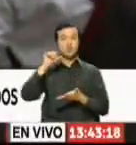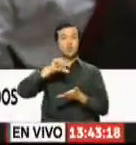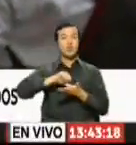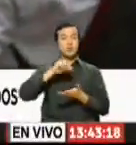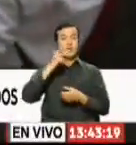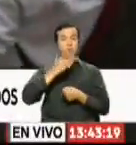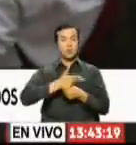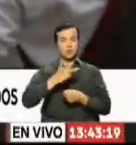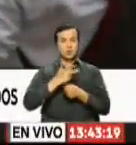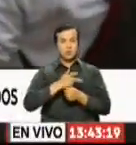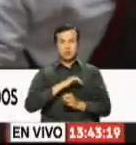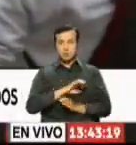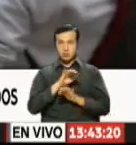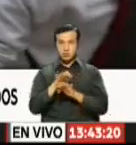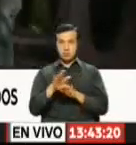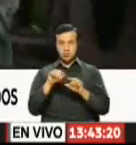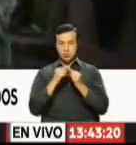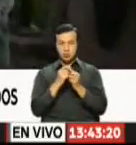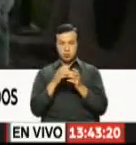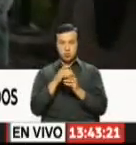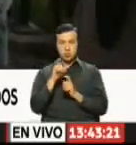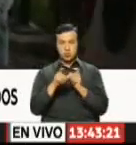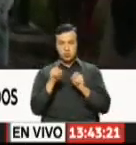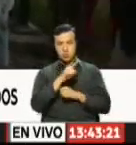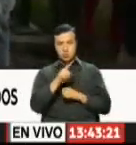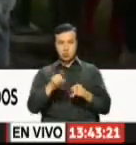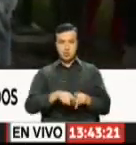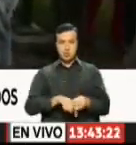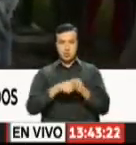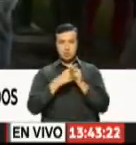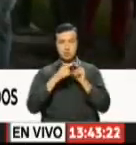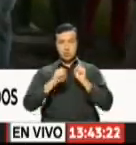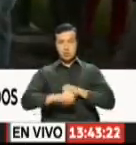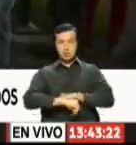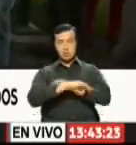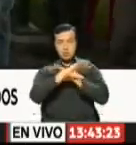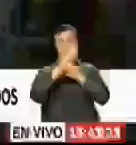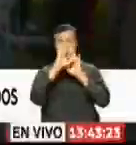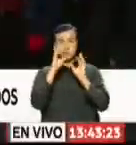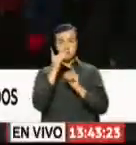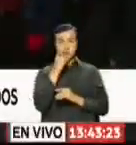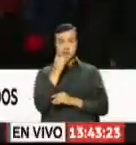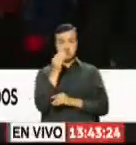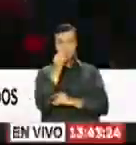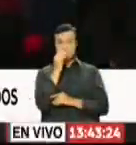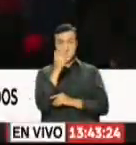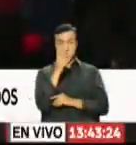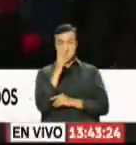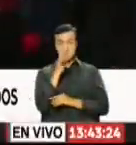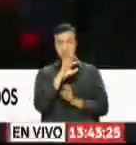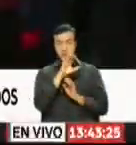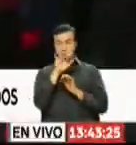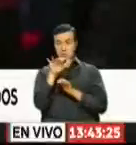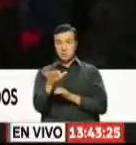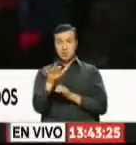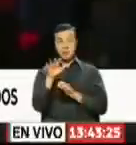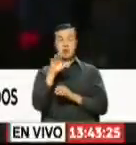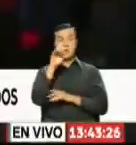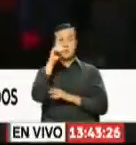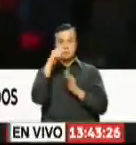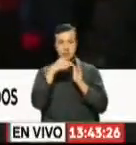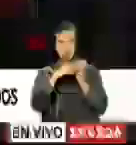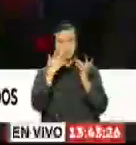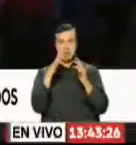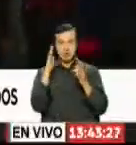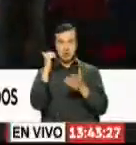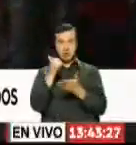de Guatemala. Este grupo de personas inició la marcha la madrugada sin desayunar. Según la Casa del Migrante, unos 1.000 ya